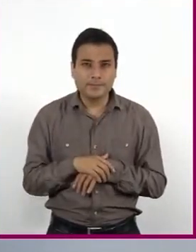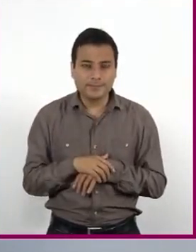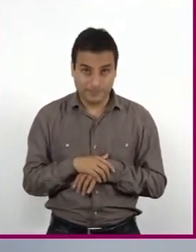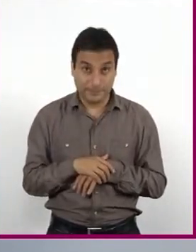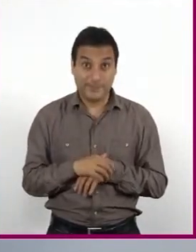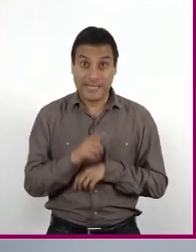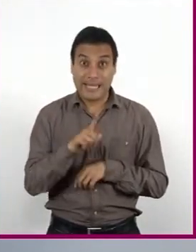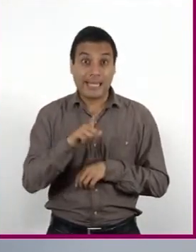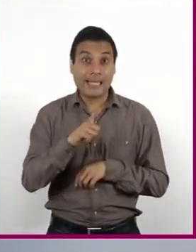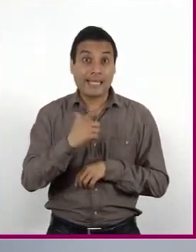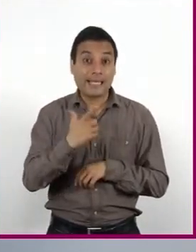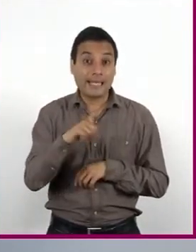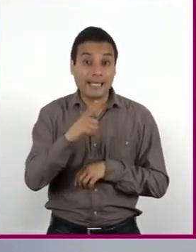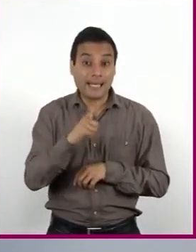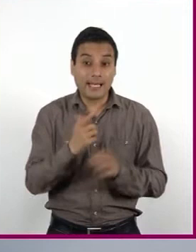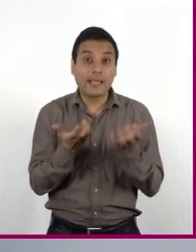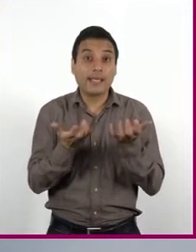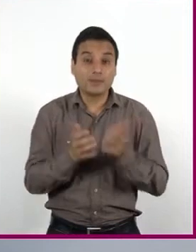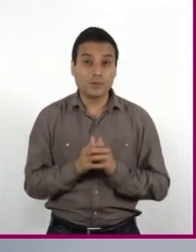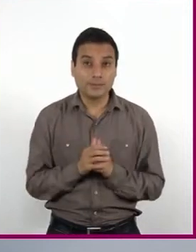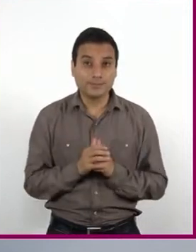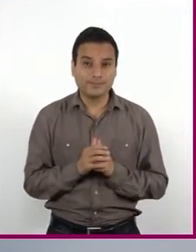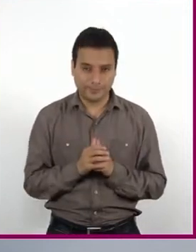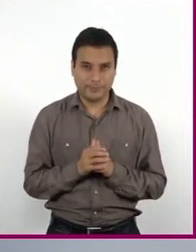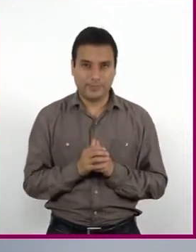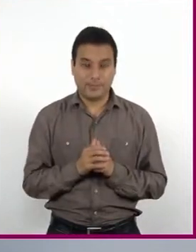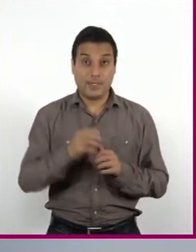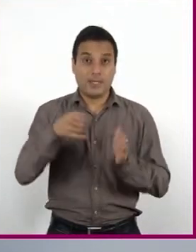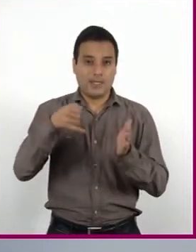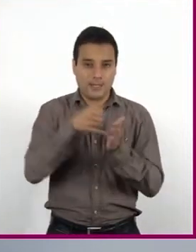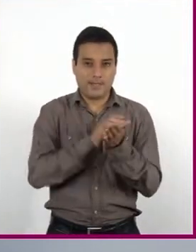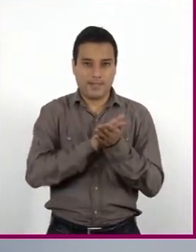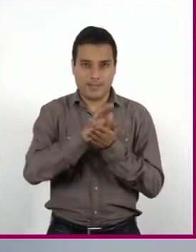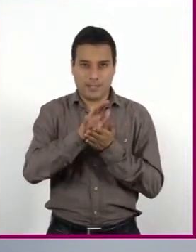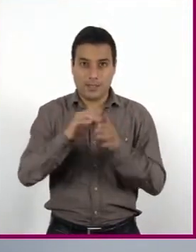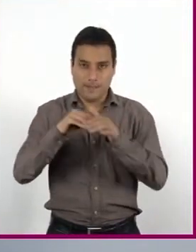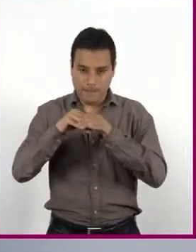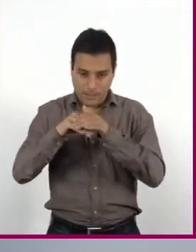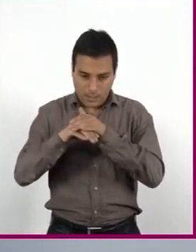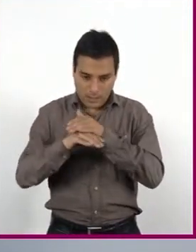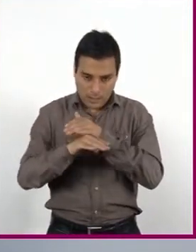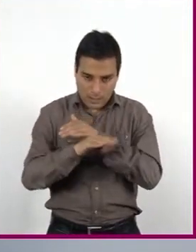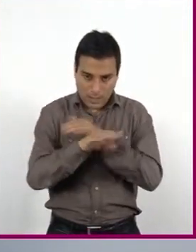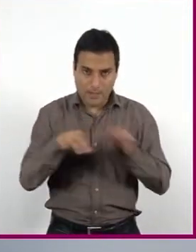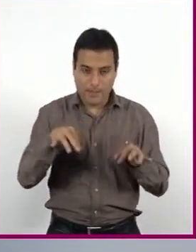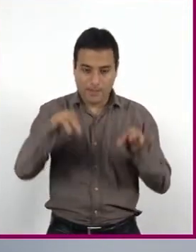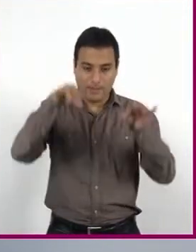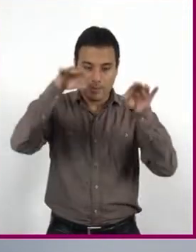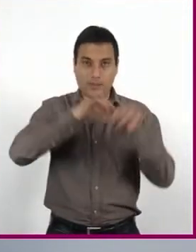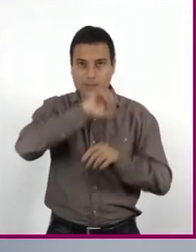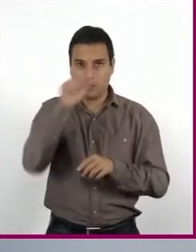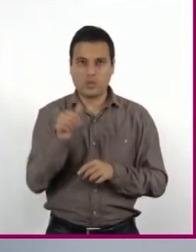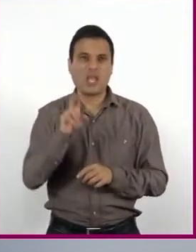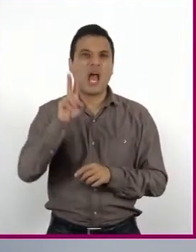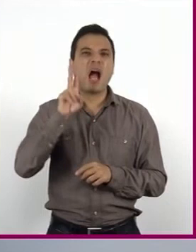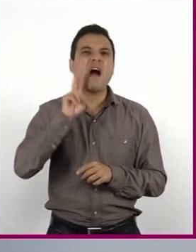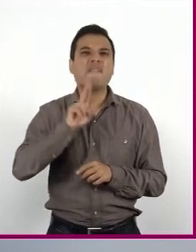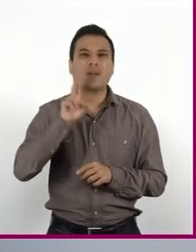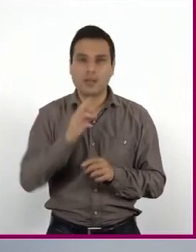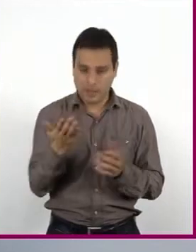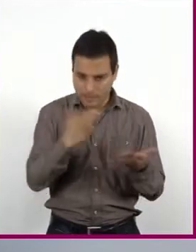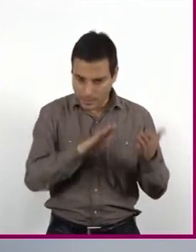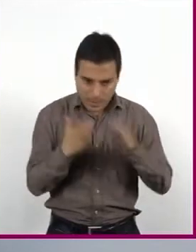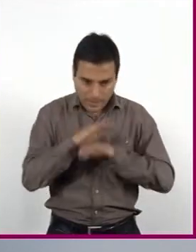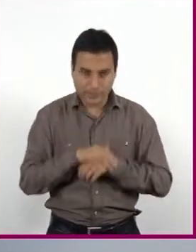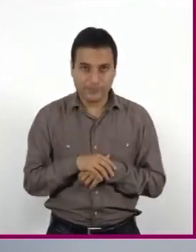hizo Lía fue imprimir el desarrollo plano para verificar si es posible armar la caja triangular. Veamos si lo logra.